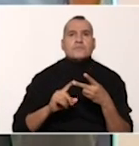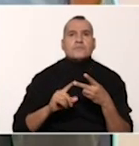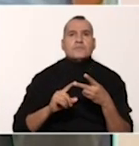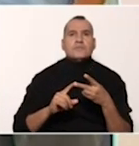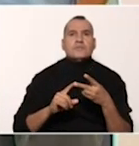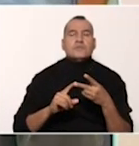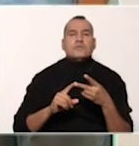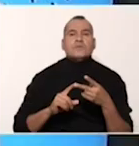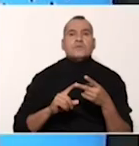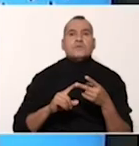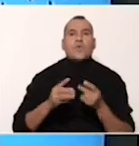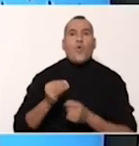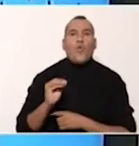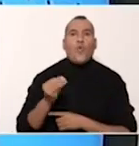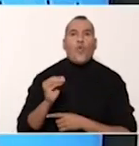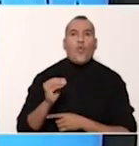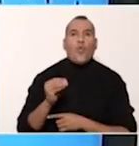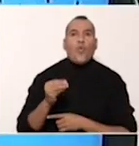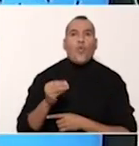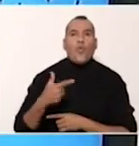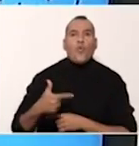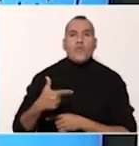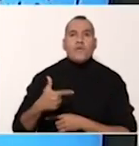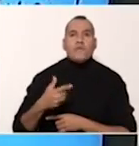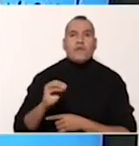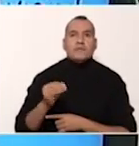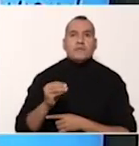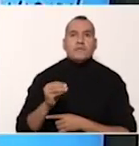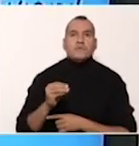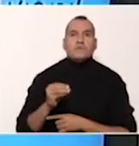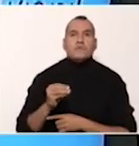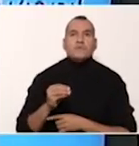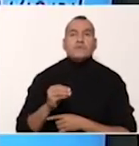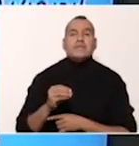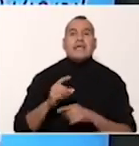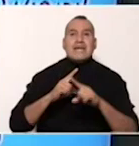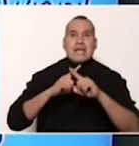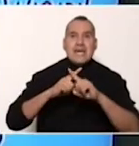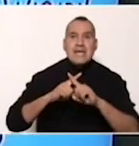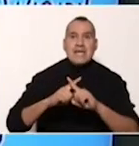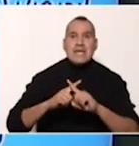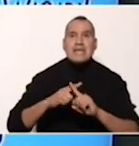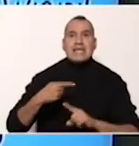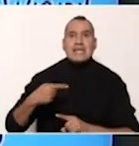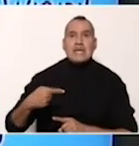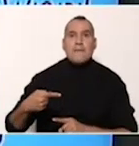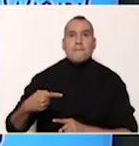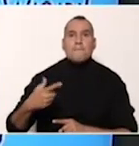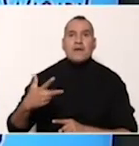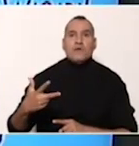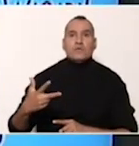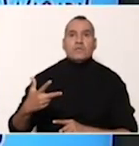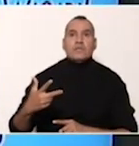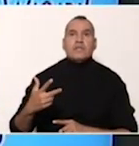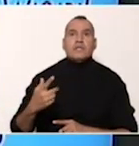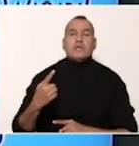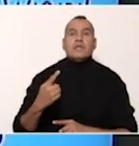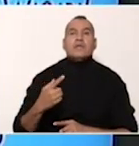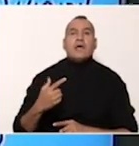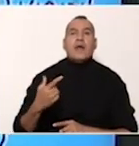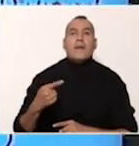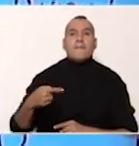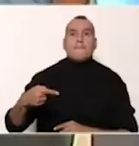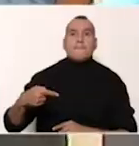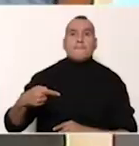independiente del polinomio divisor, que es x menos 3, el término independiente es menos